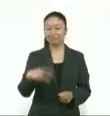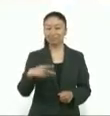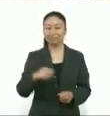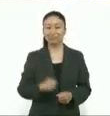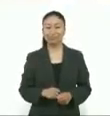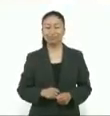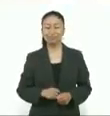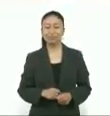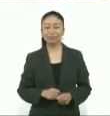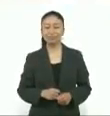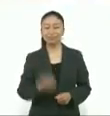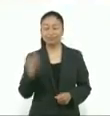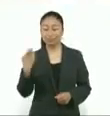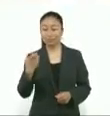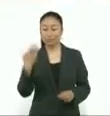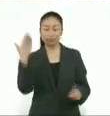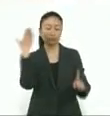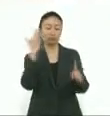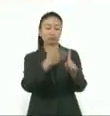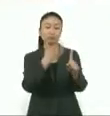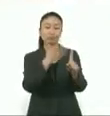Ese debe ser siempre el objetivo,